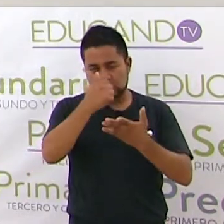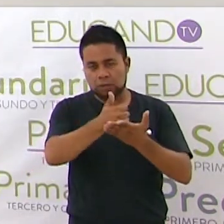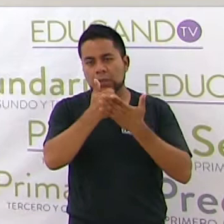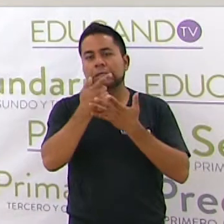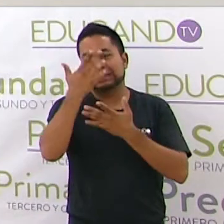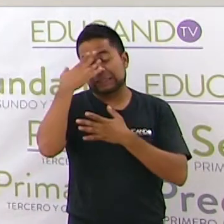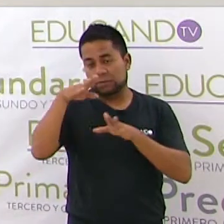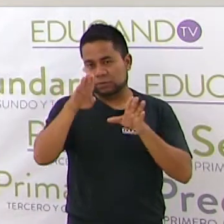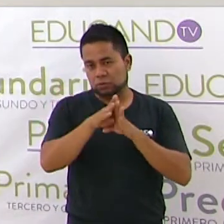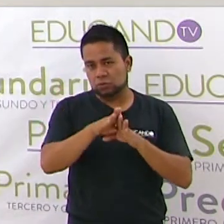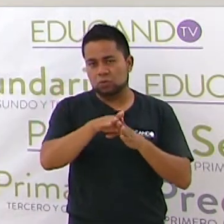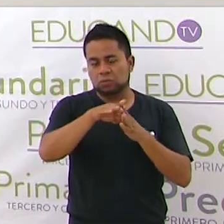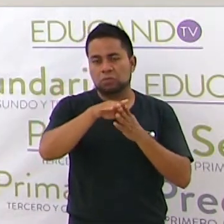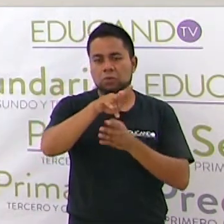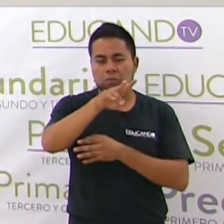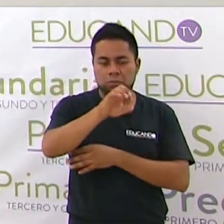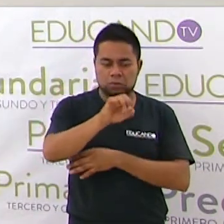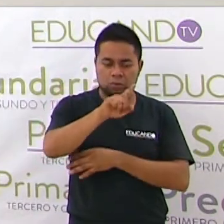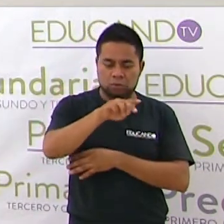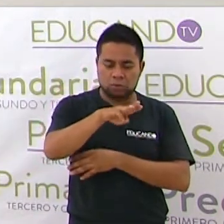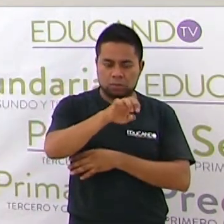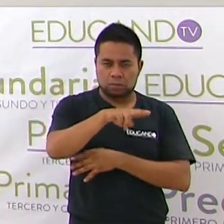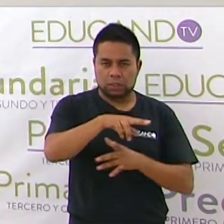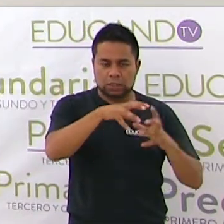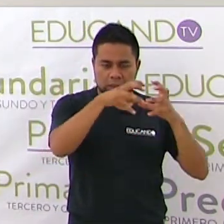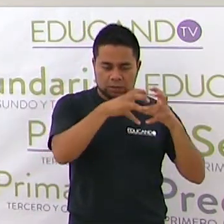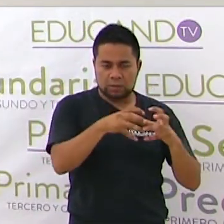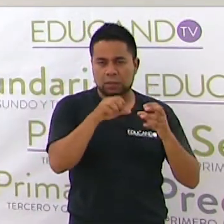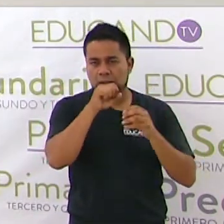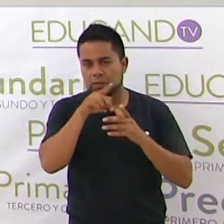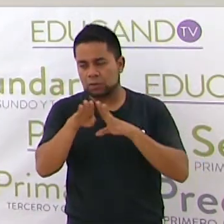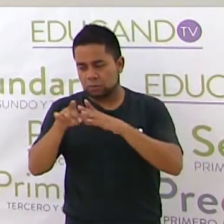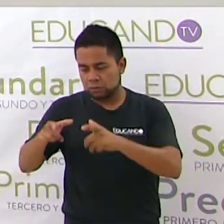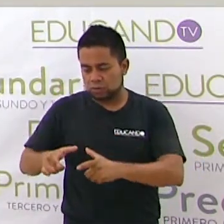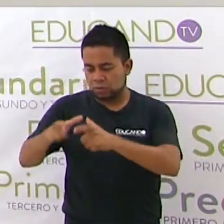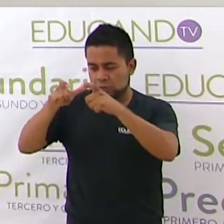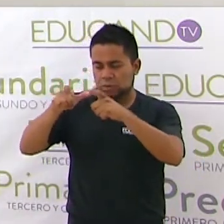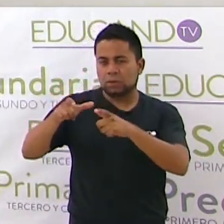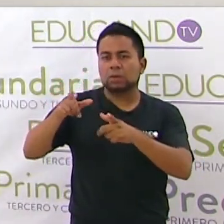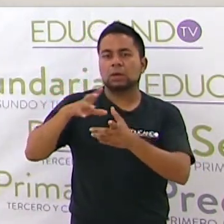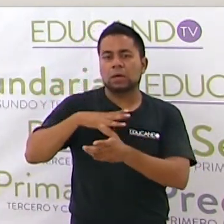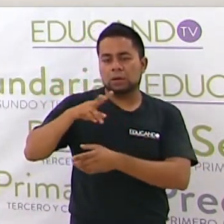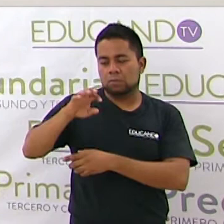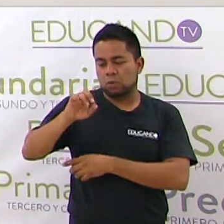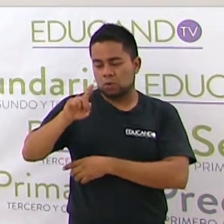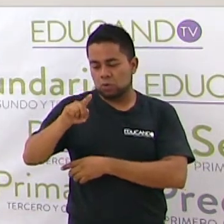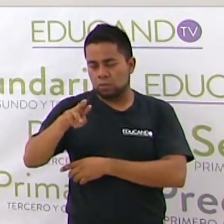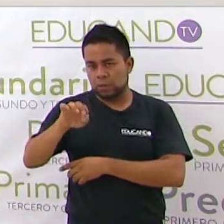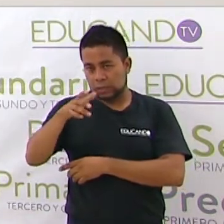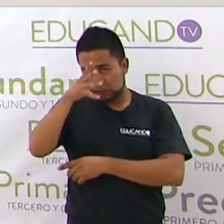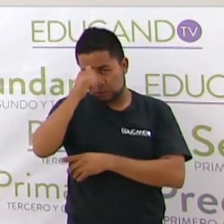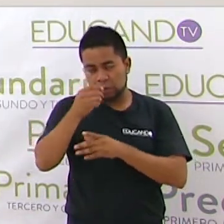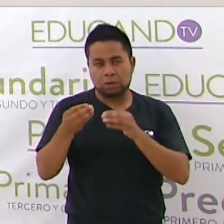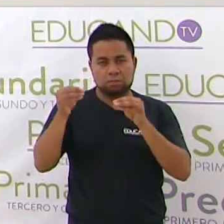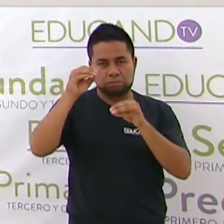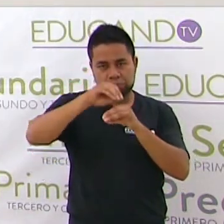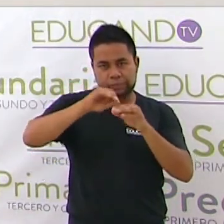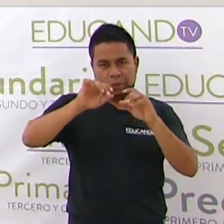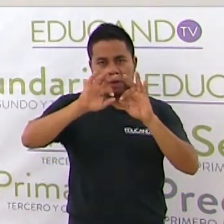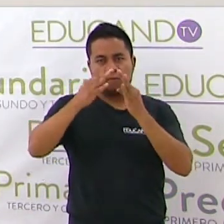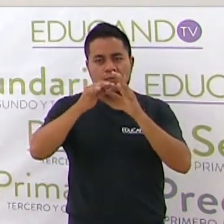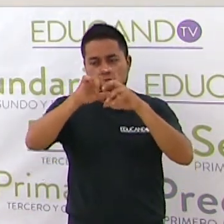una esfera y también sabemos cómo calcular el volumen de un cilindro. Vamos a recordar las fórmulas, ¿les parece? Vamos a poner aquí en el